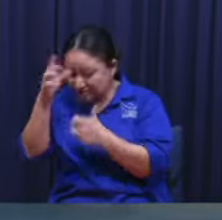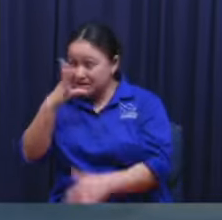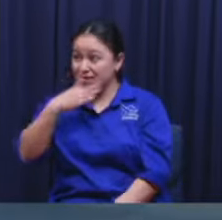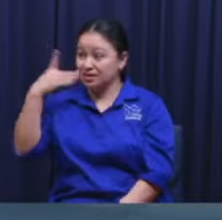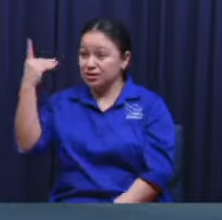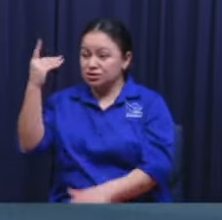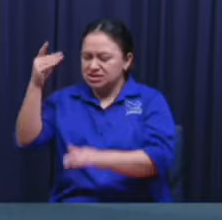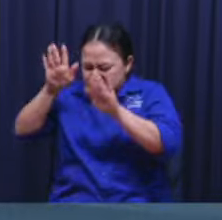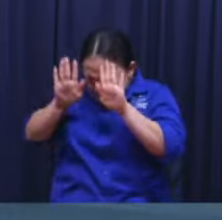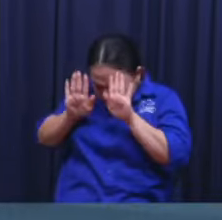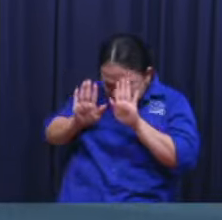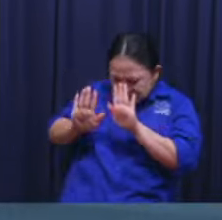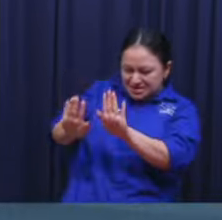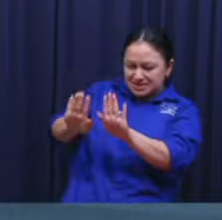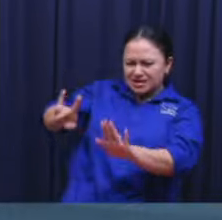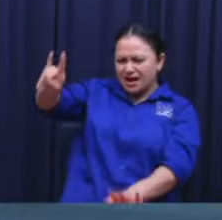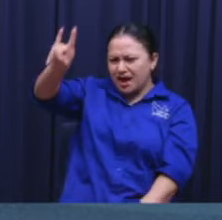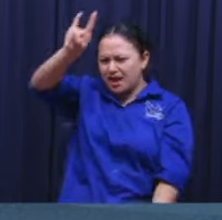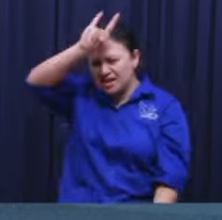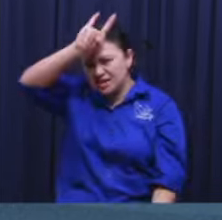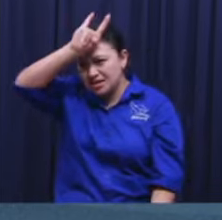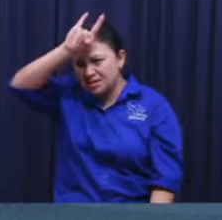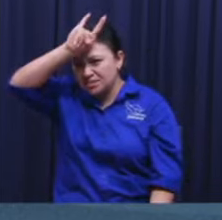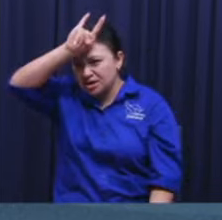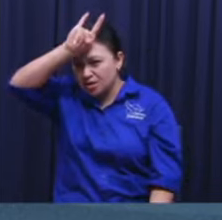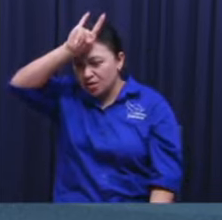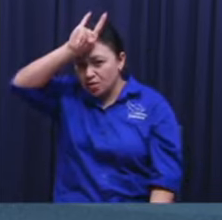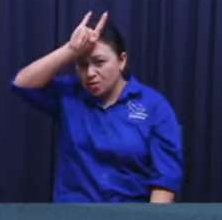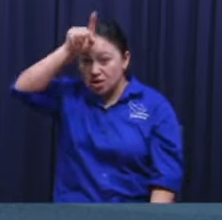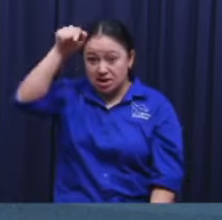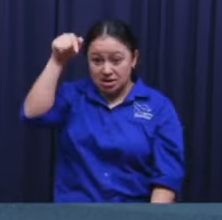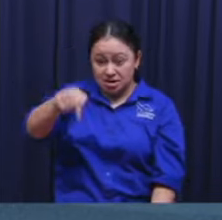pues al diablo y huirá de vosotros.